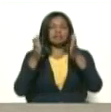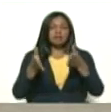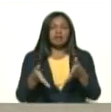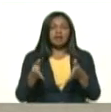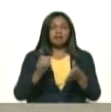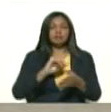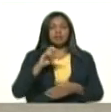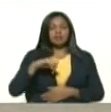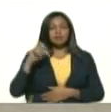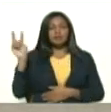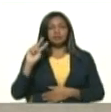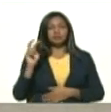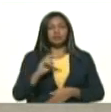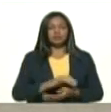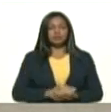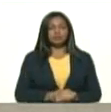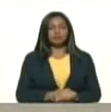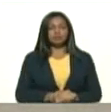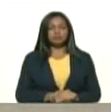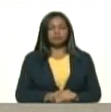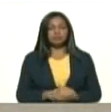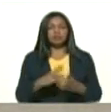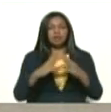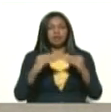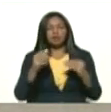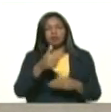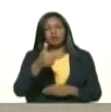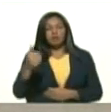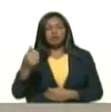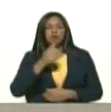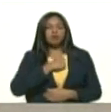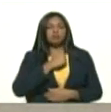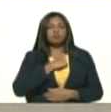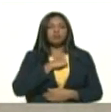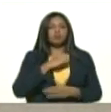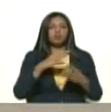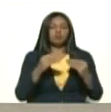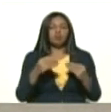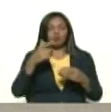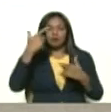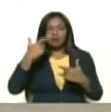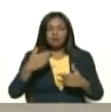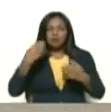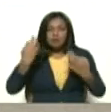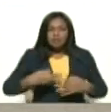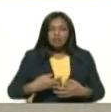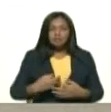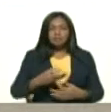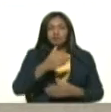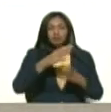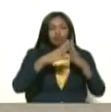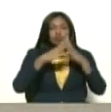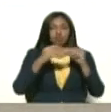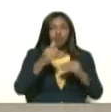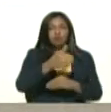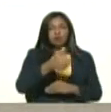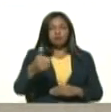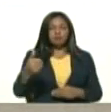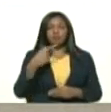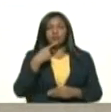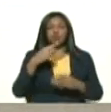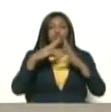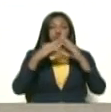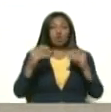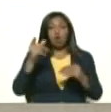los cristianos, de todos los católicos, de todos los creyentes, de todos. Y cuando digo todos, digo